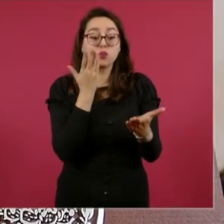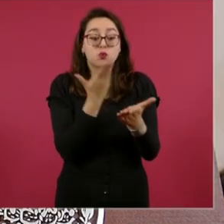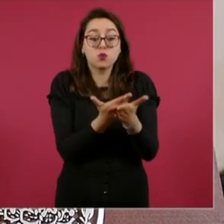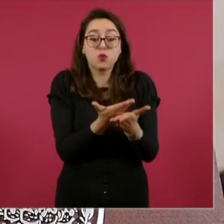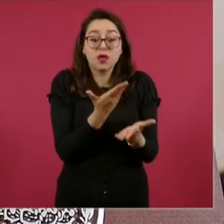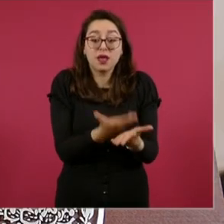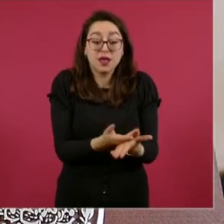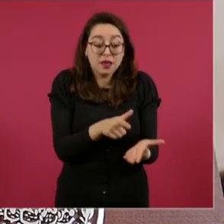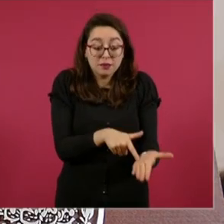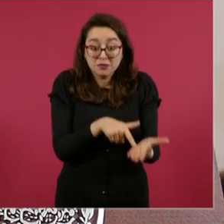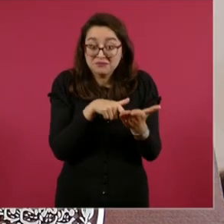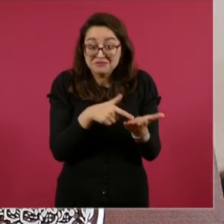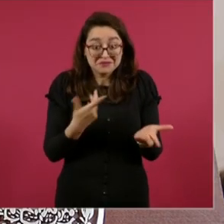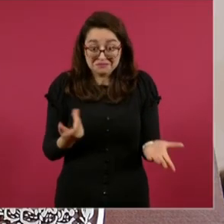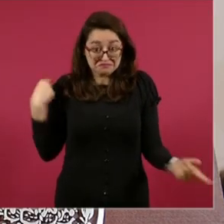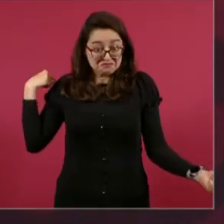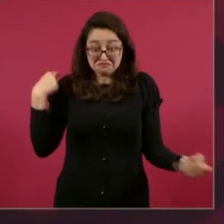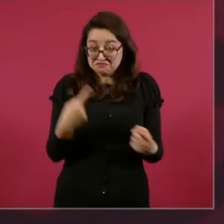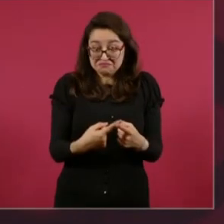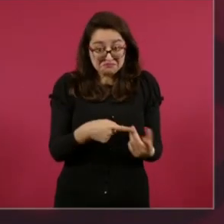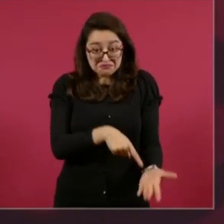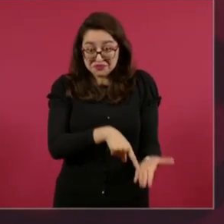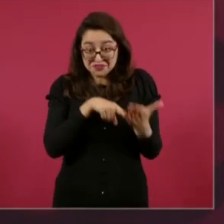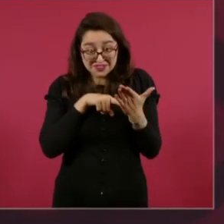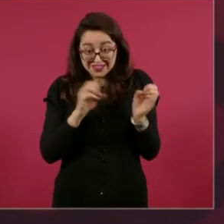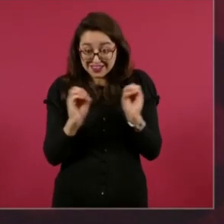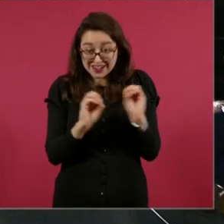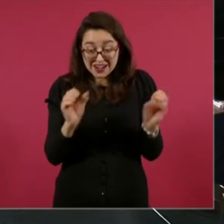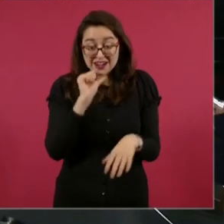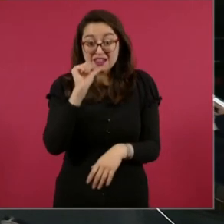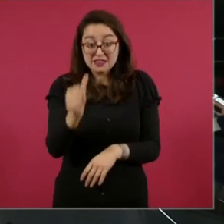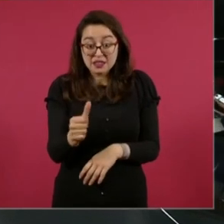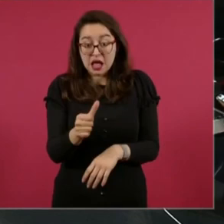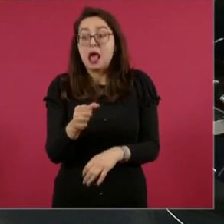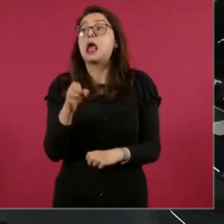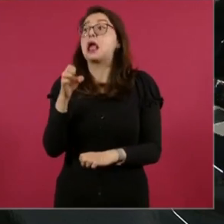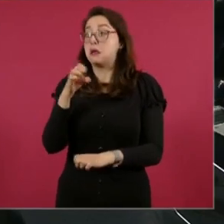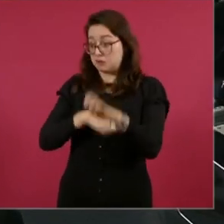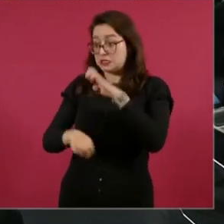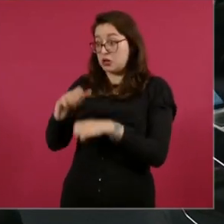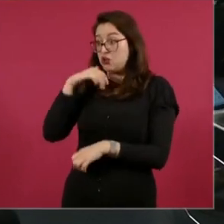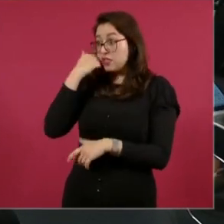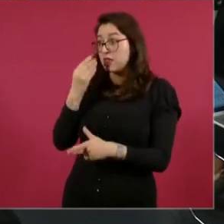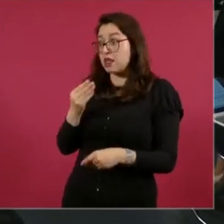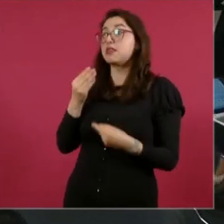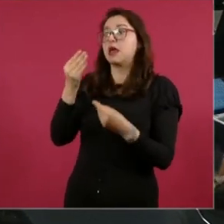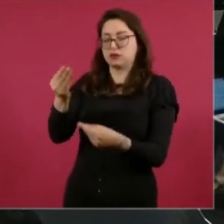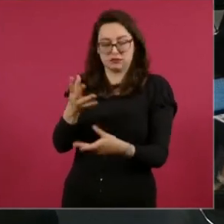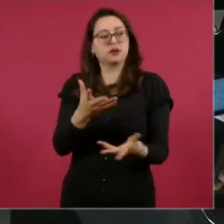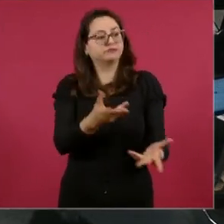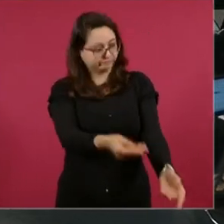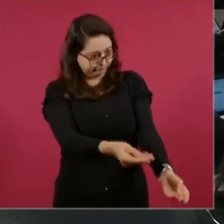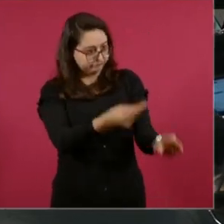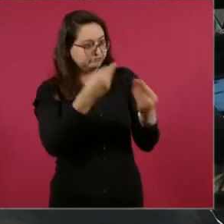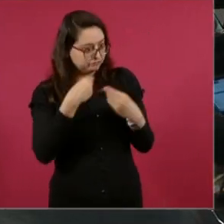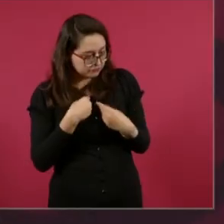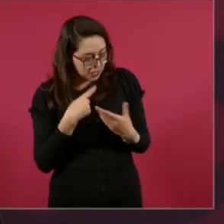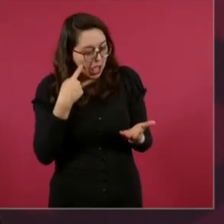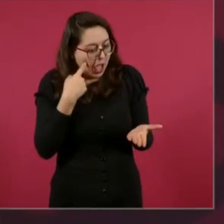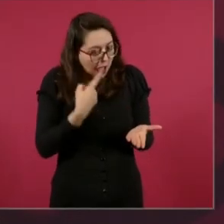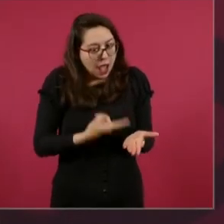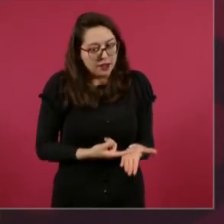¿Sí? No tengo pruebas. Bueno, los empresarios sí se las quieren hacer. Ah, bueno, hacer. Cuando la… y hay que ver